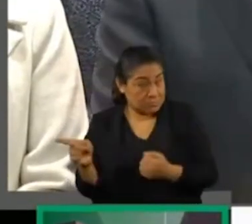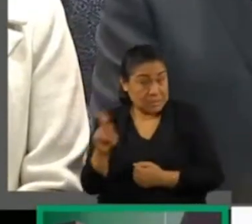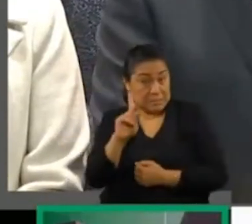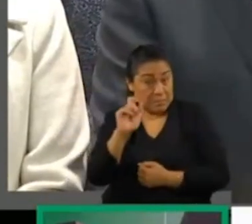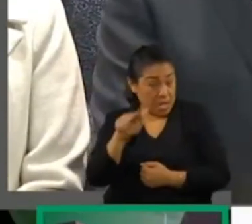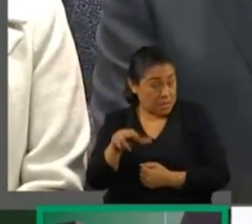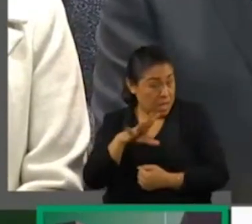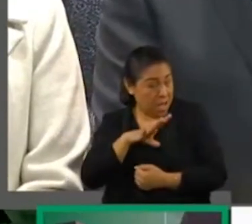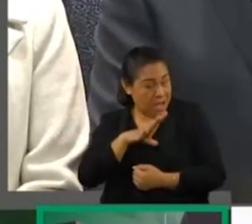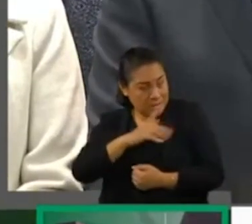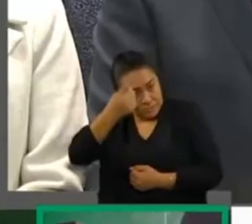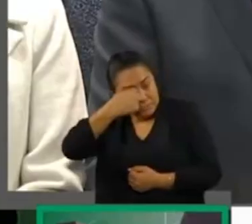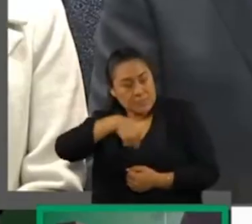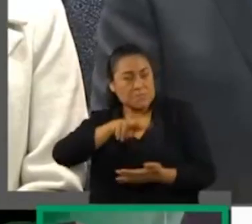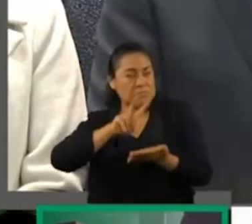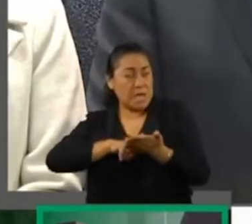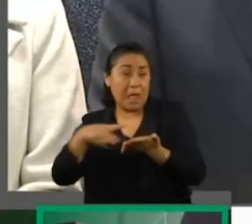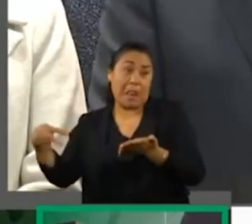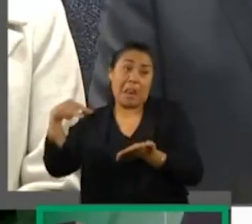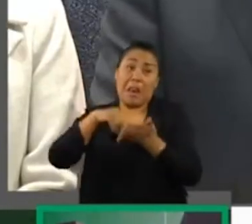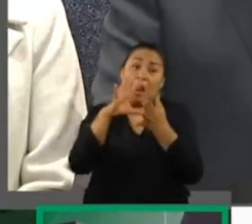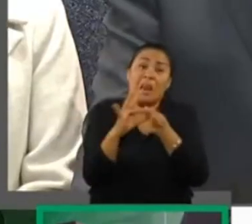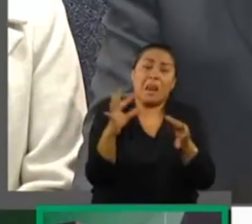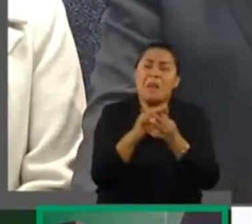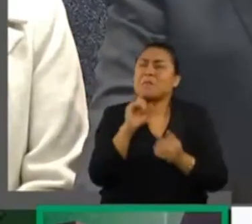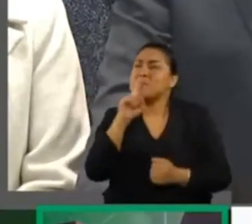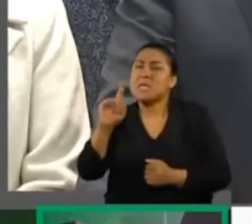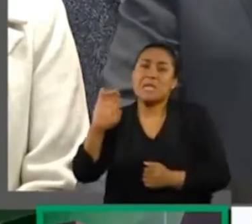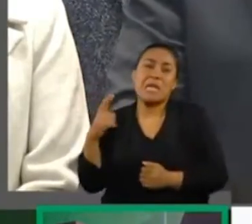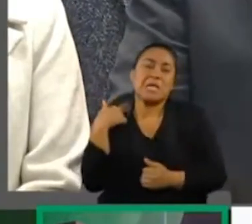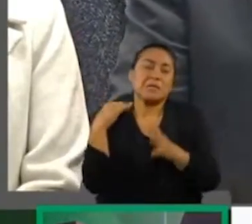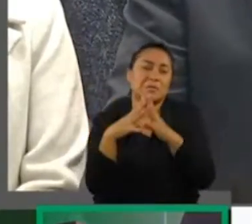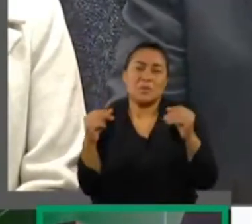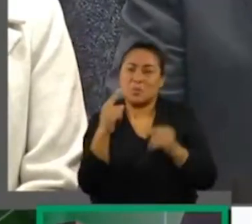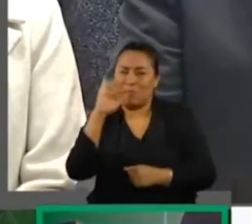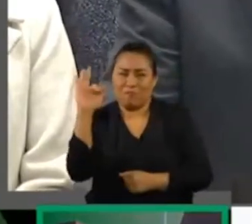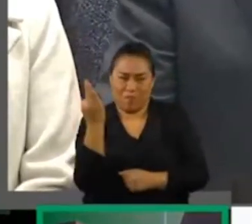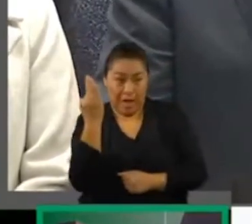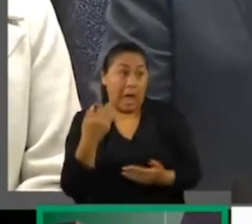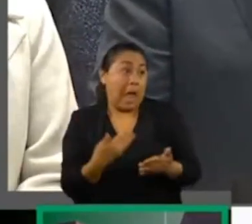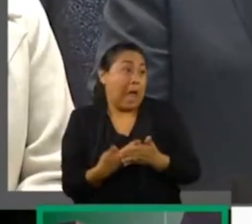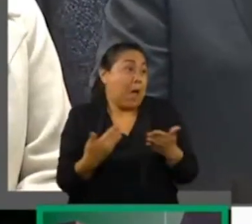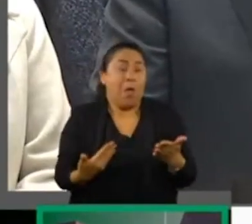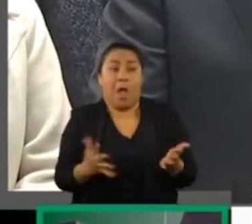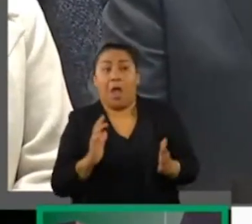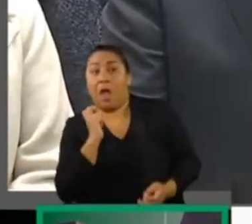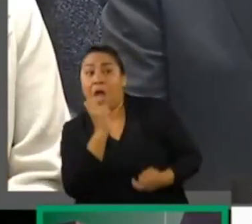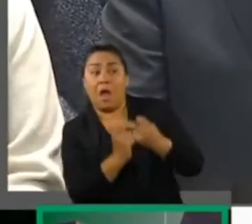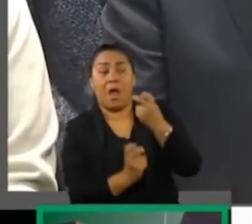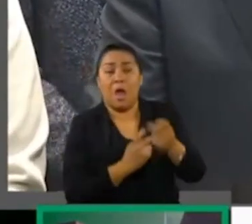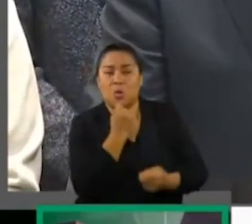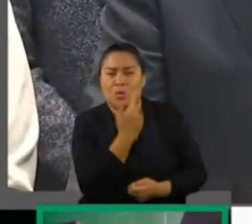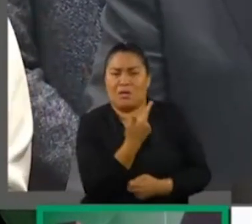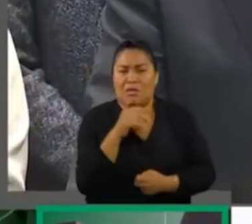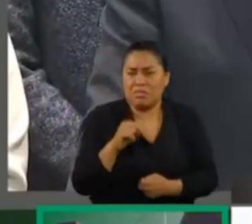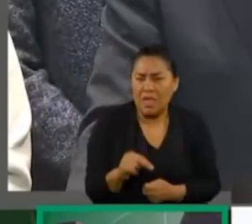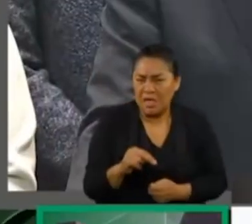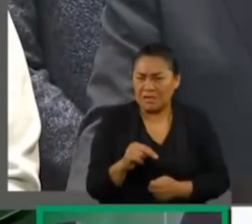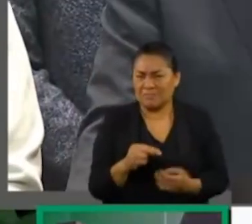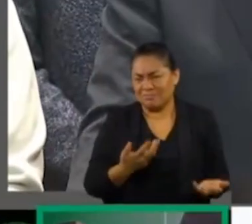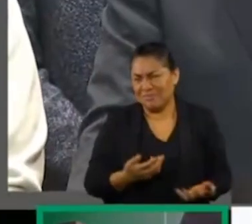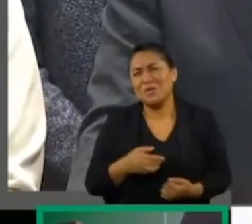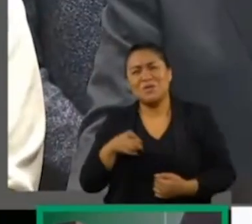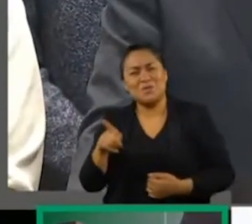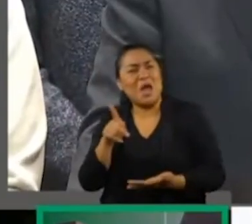a hablar de la extinta Policía Federal y vienen hoy a criticar a la Guardia Nacional, cuando en diversas